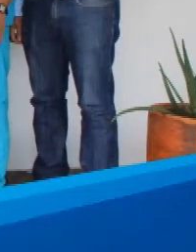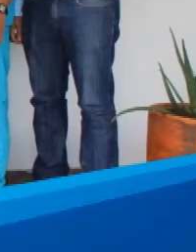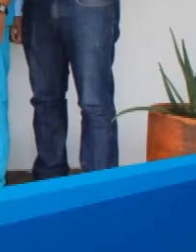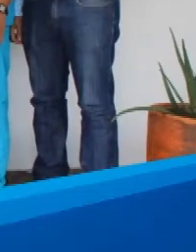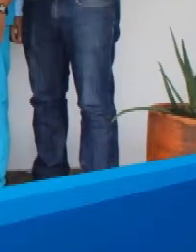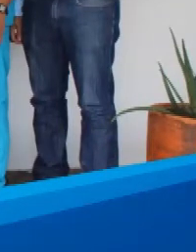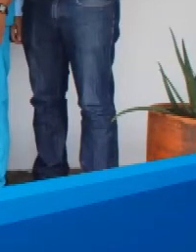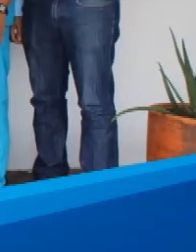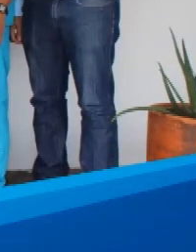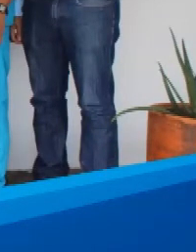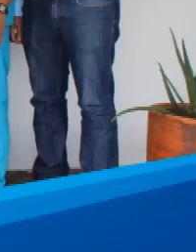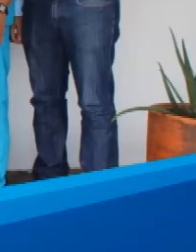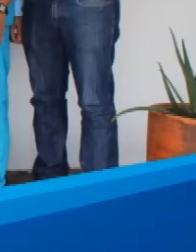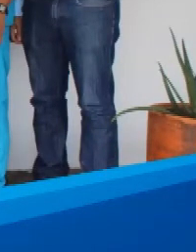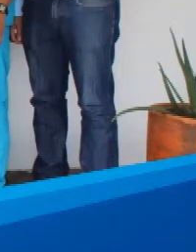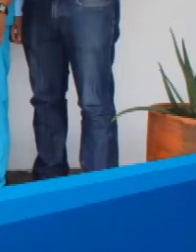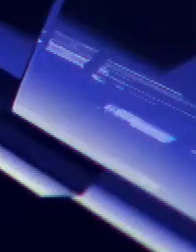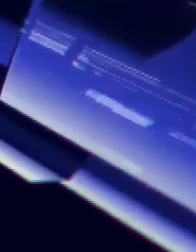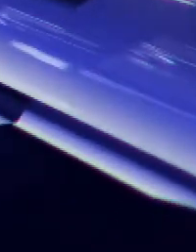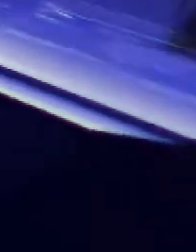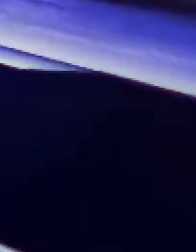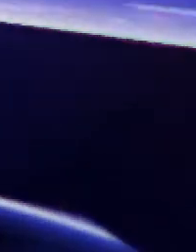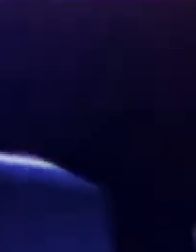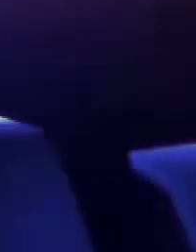La Certec Laboratorio.